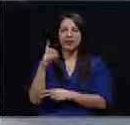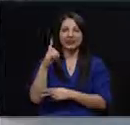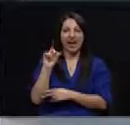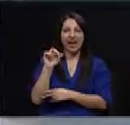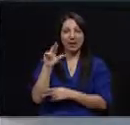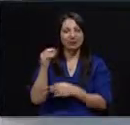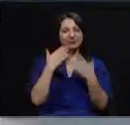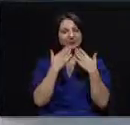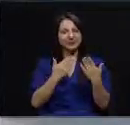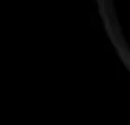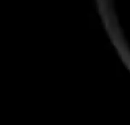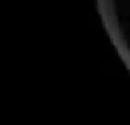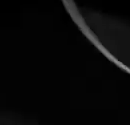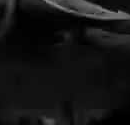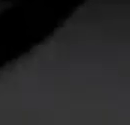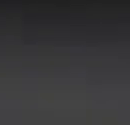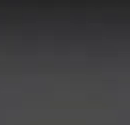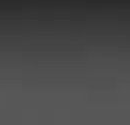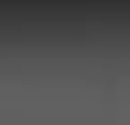Darío Arena. Encantado.